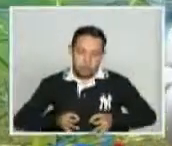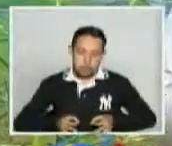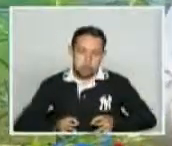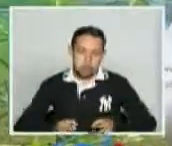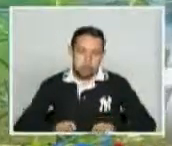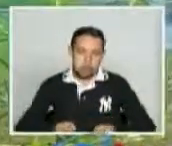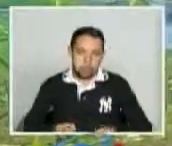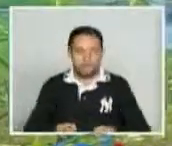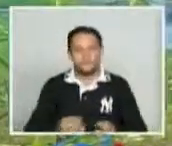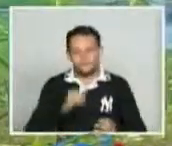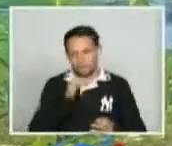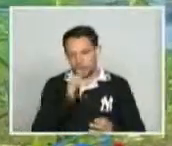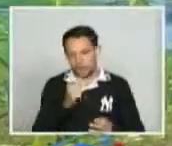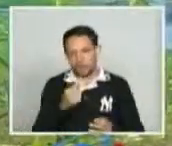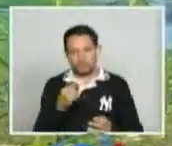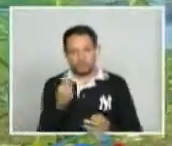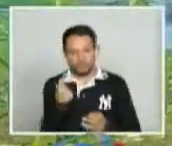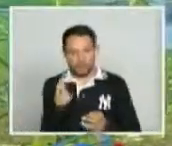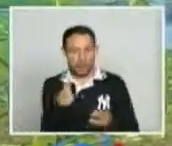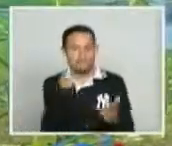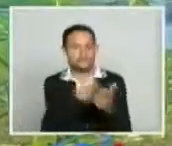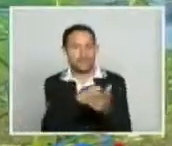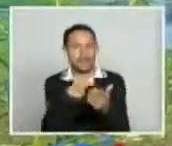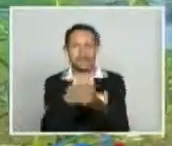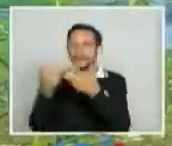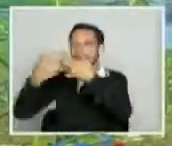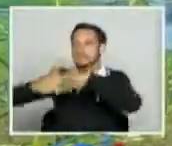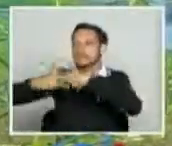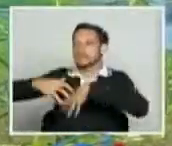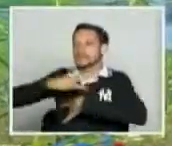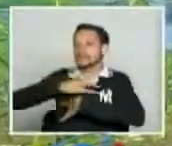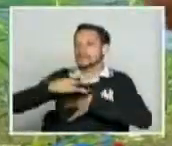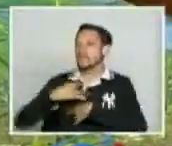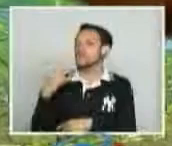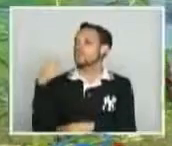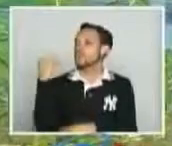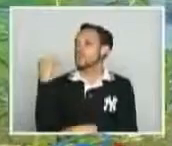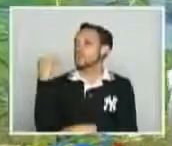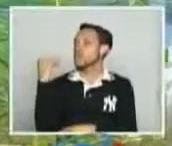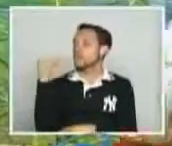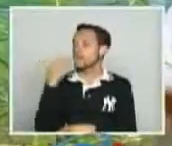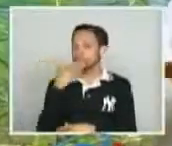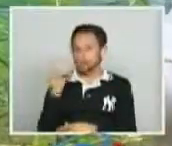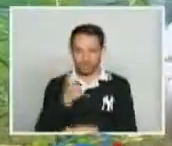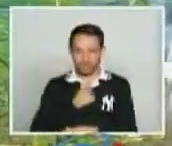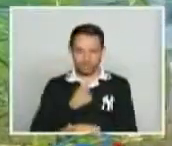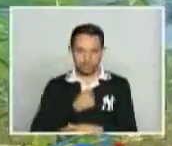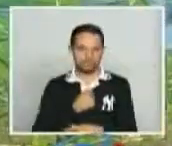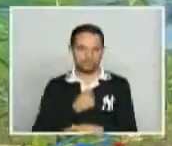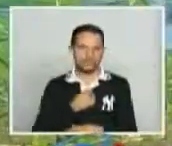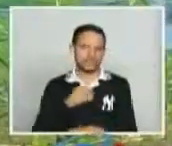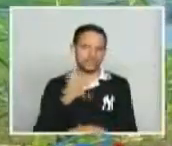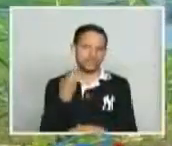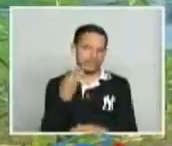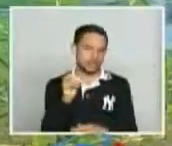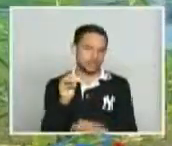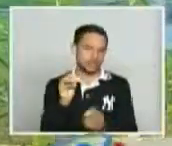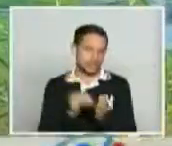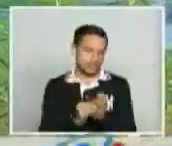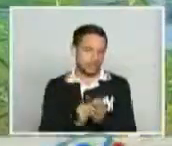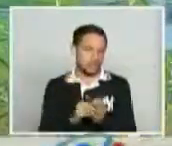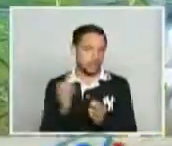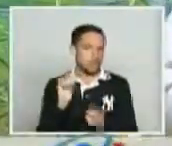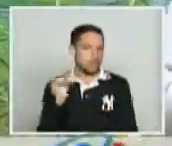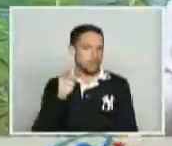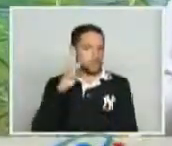hagan la inversión, no esperen la mendicidad de la EPS porque ahí morirán esperando. Entonces se hacen un examen que puede costar entre 30 y 40 mil pesos